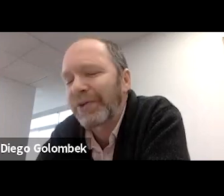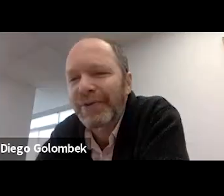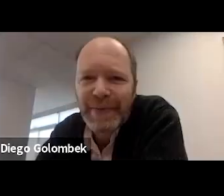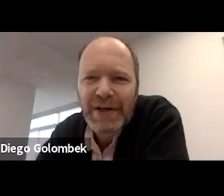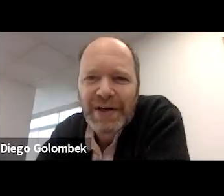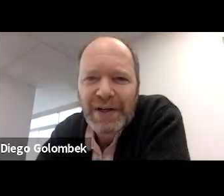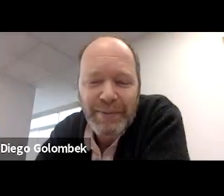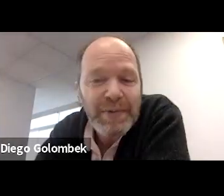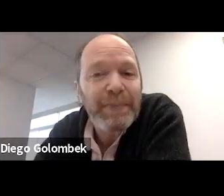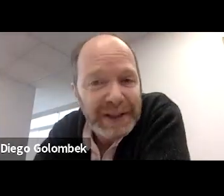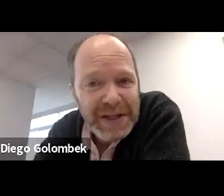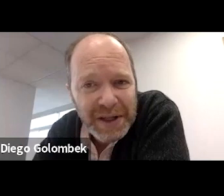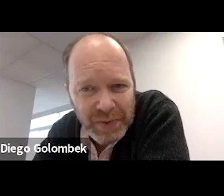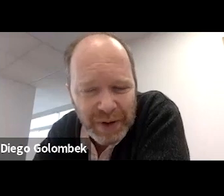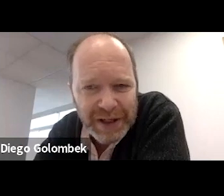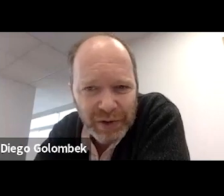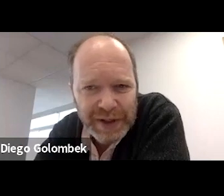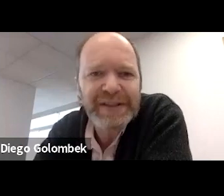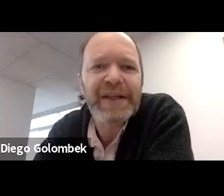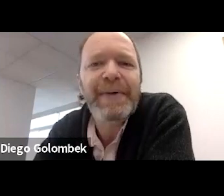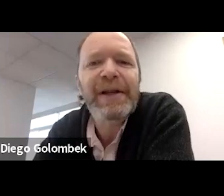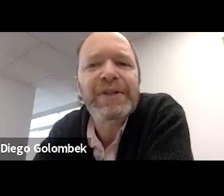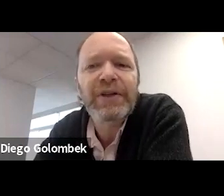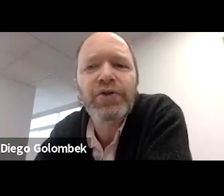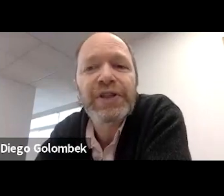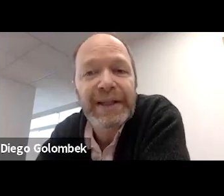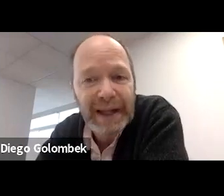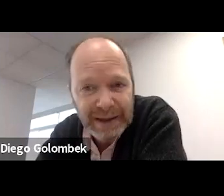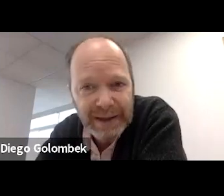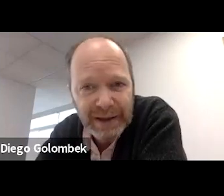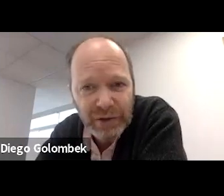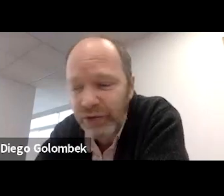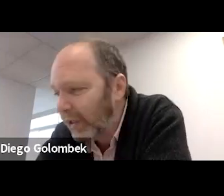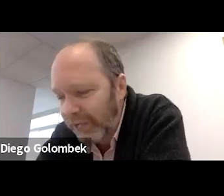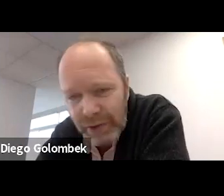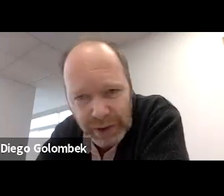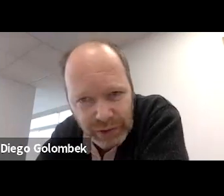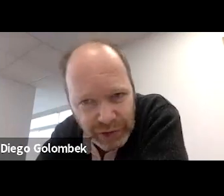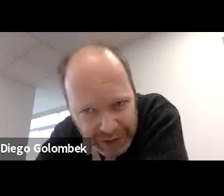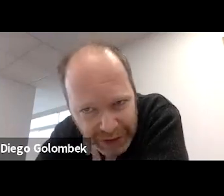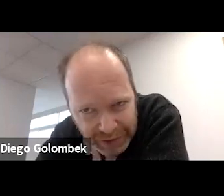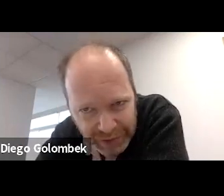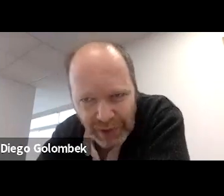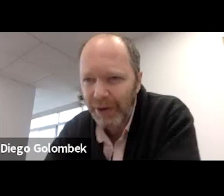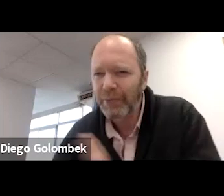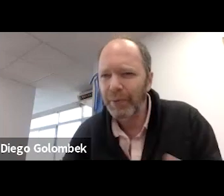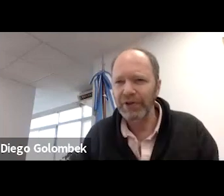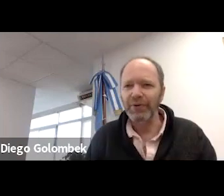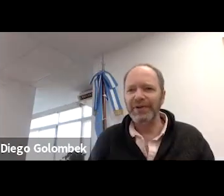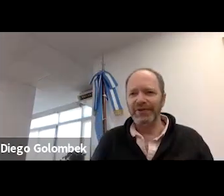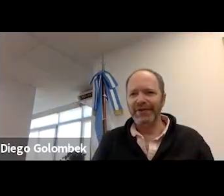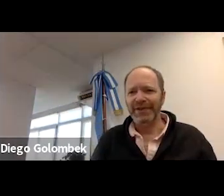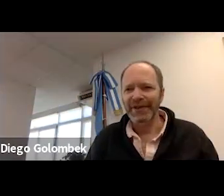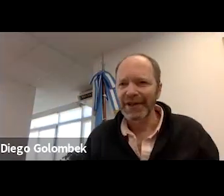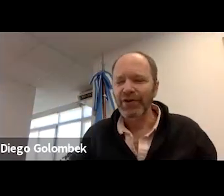Les cuento. La primer patente de una valija con rueditas es de 1970, o sea, ¿hace cuánto? 50 años. A ver, momentito.